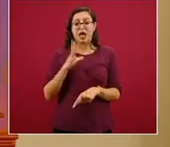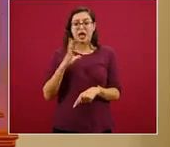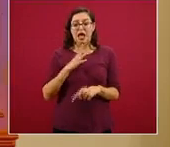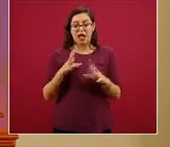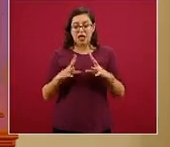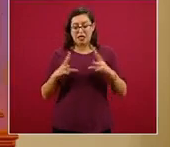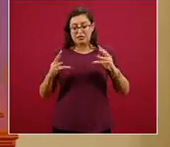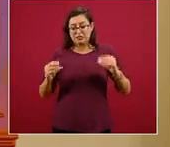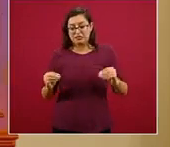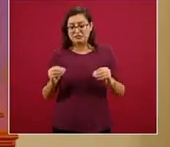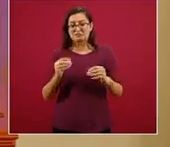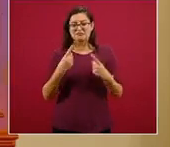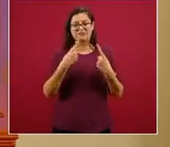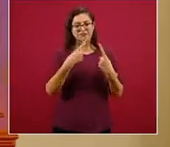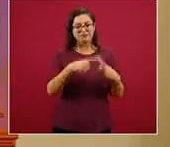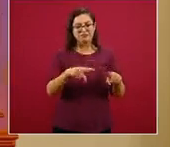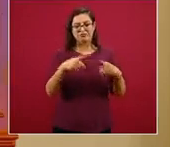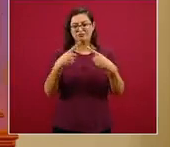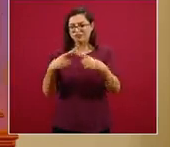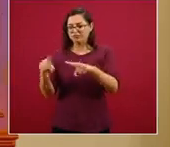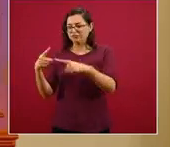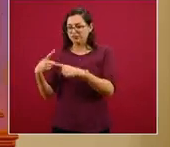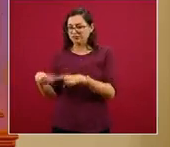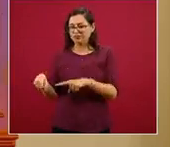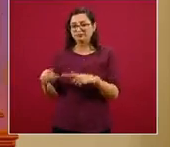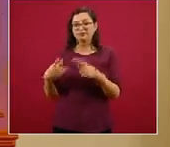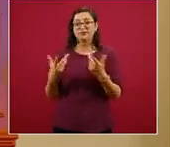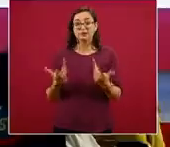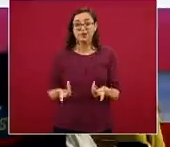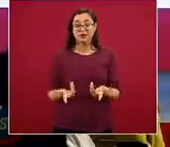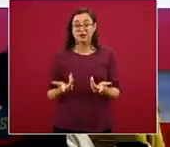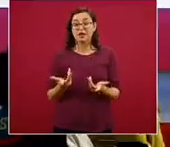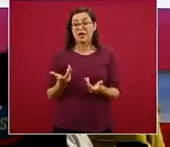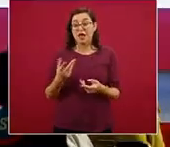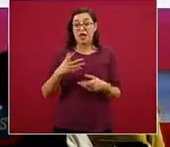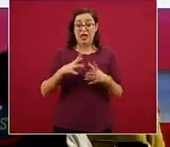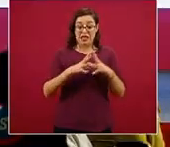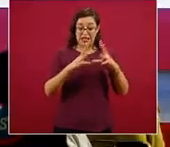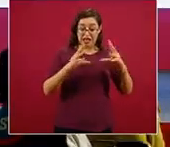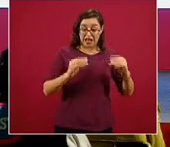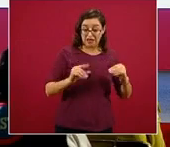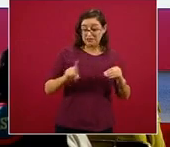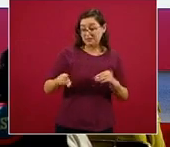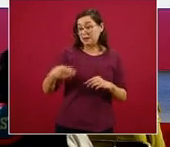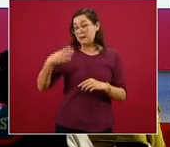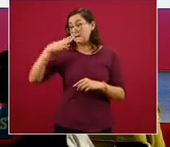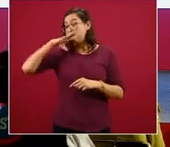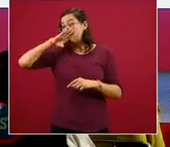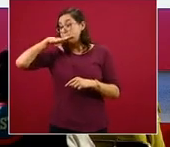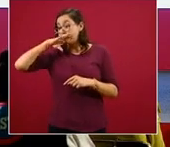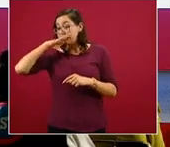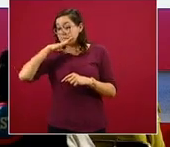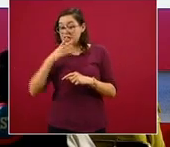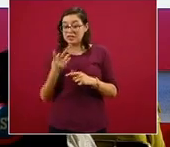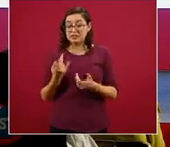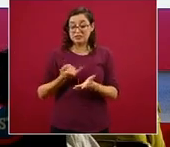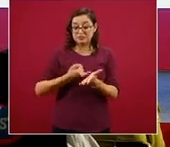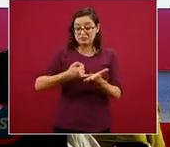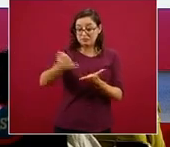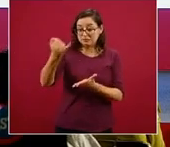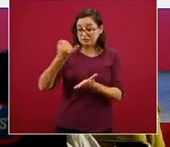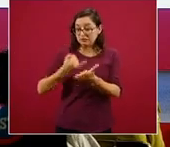que en asociación con maíz protege el suelo contra la deshidratación o la pérdida de humedad